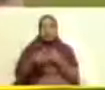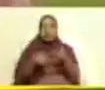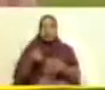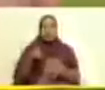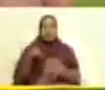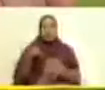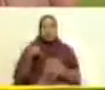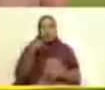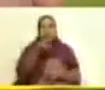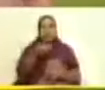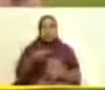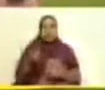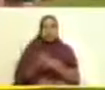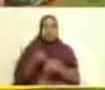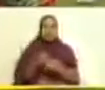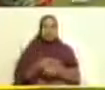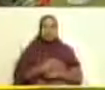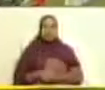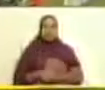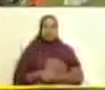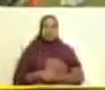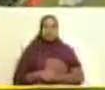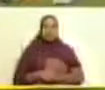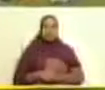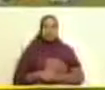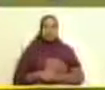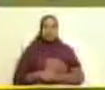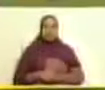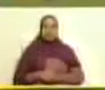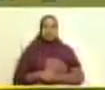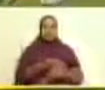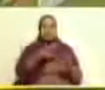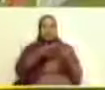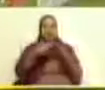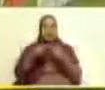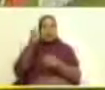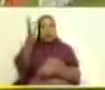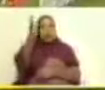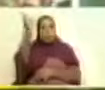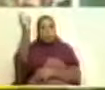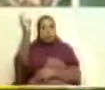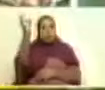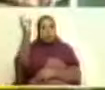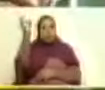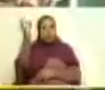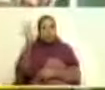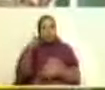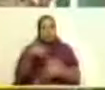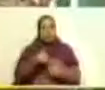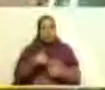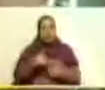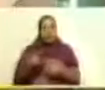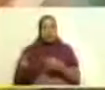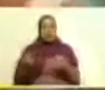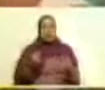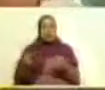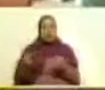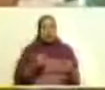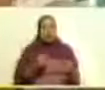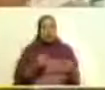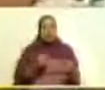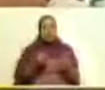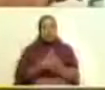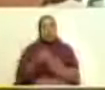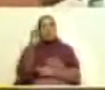comunales que participaron en este inmenso e intenso debate para